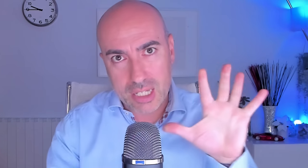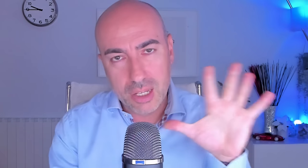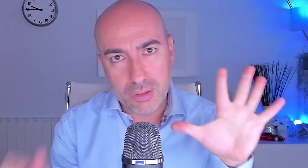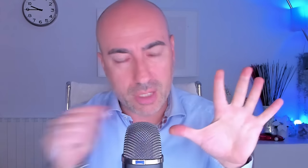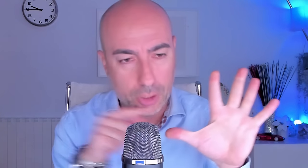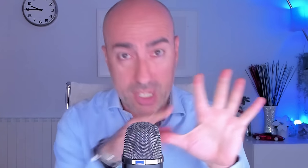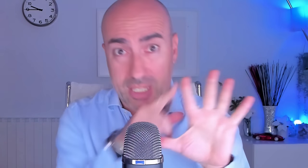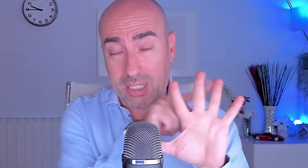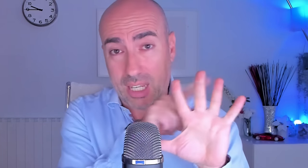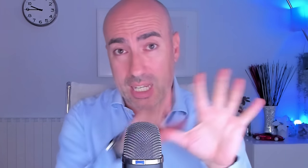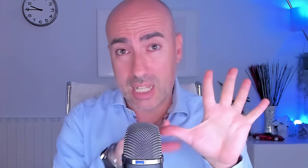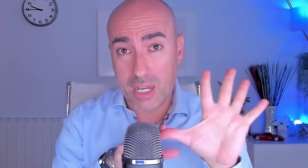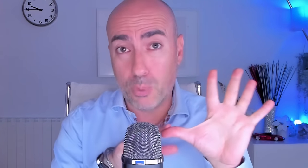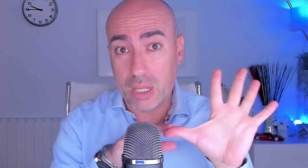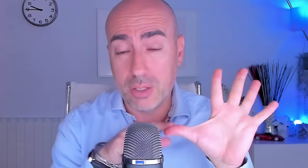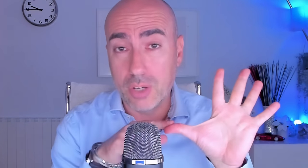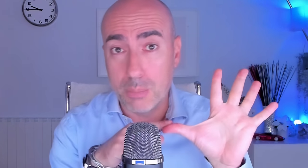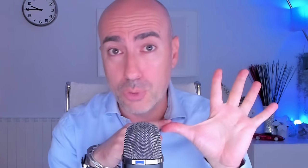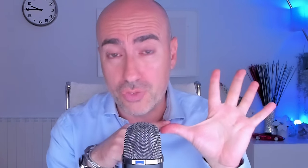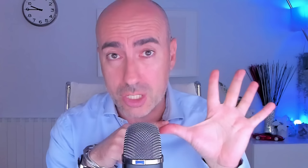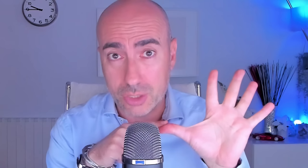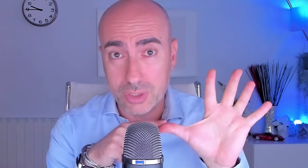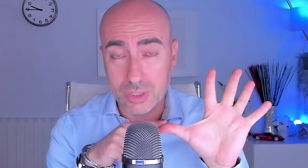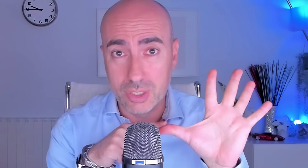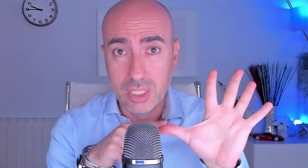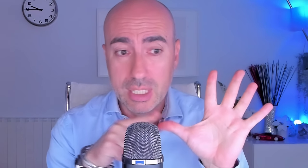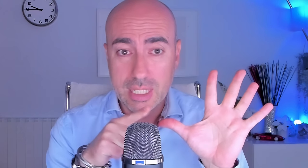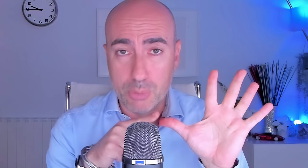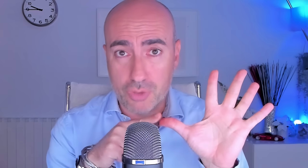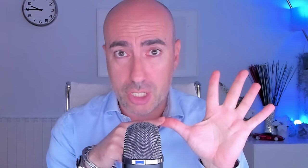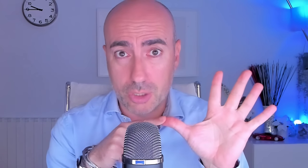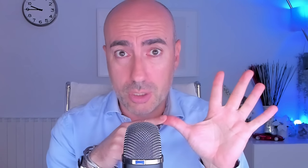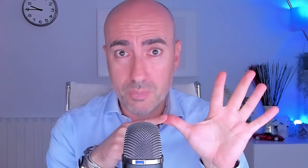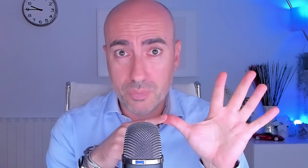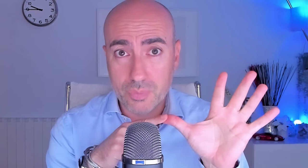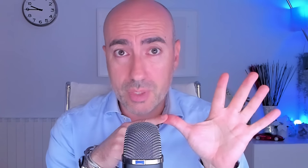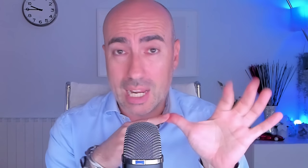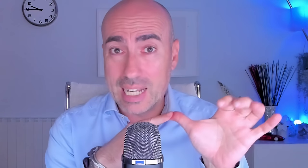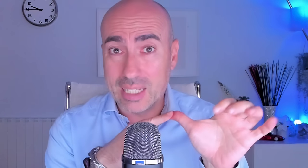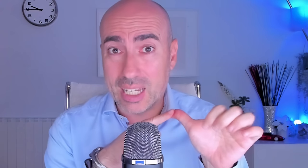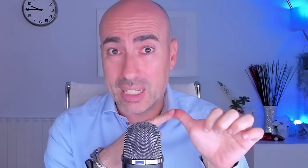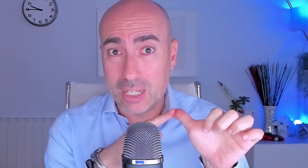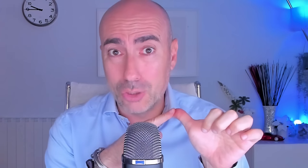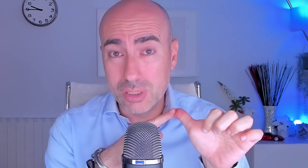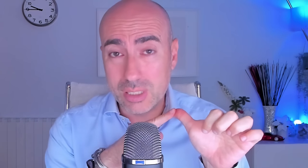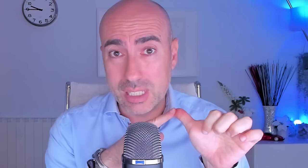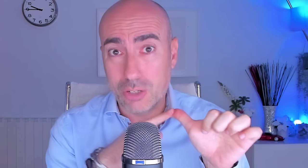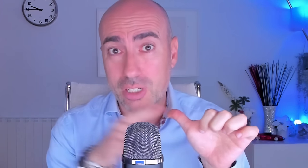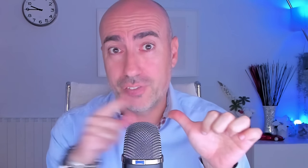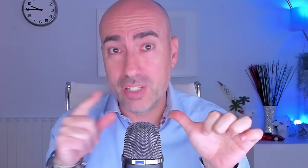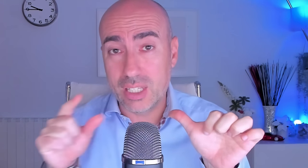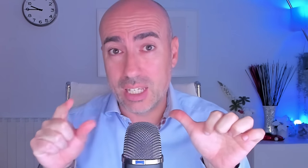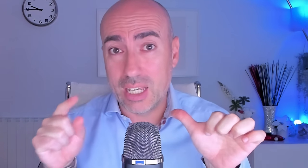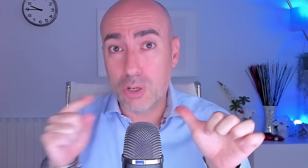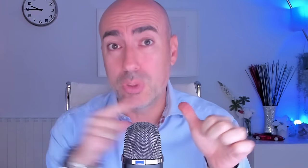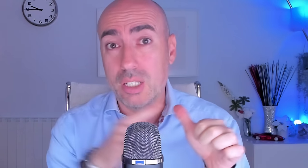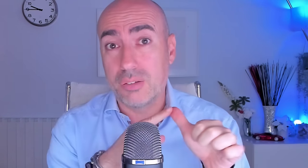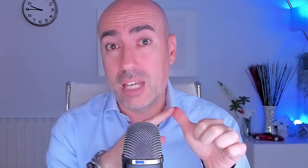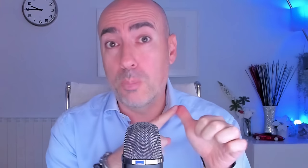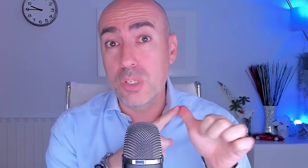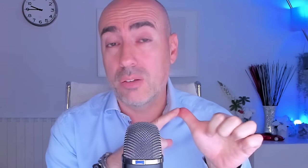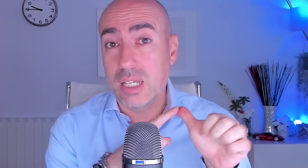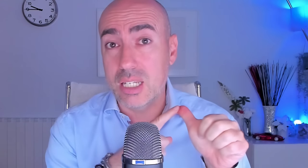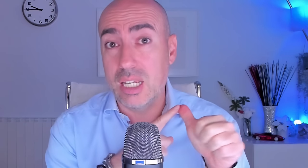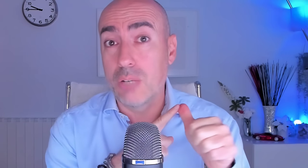fíjate las cinco estrategias de manipulación que hemos visto no hemos visto el etiquetado eh con el fin de